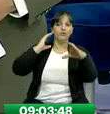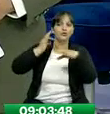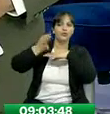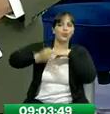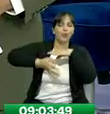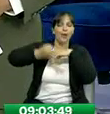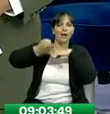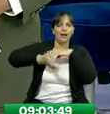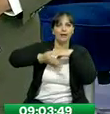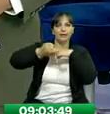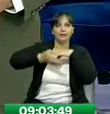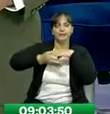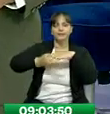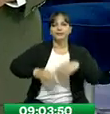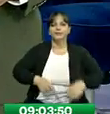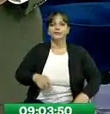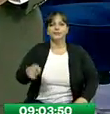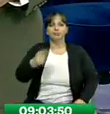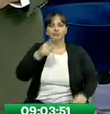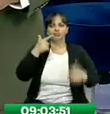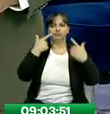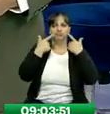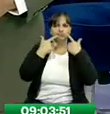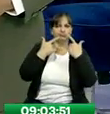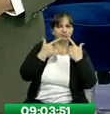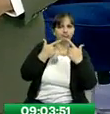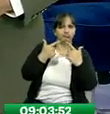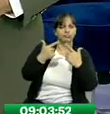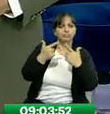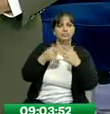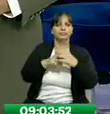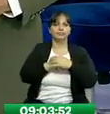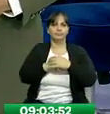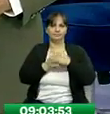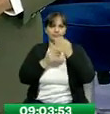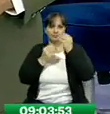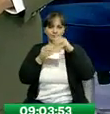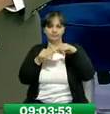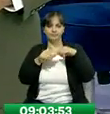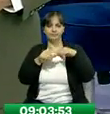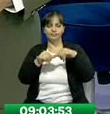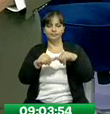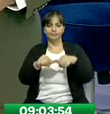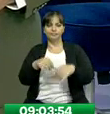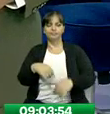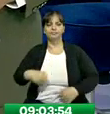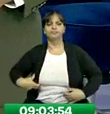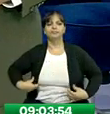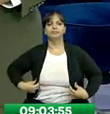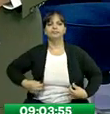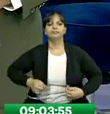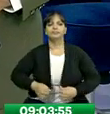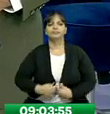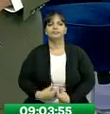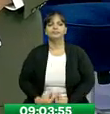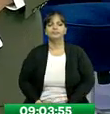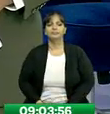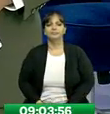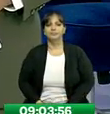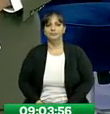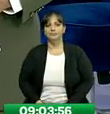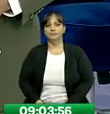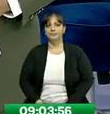del cantón durán nosotros vamos a seguir informando señoras y señores para contarles que asesinan con varios impactos de bala